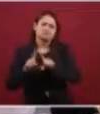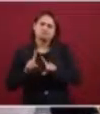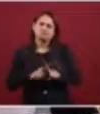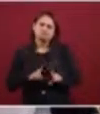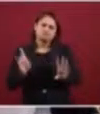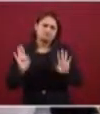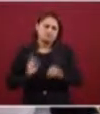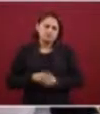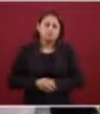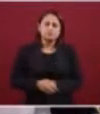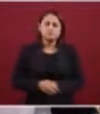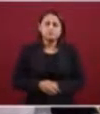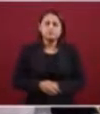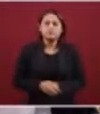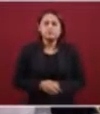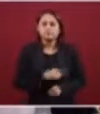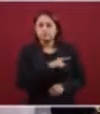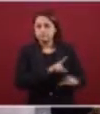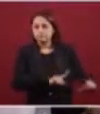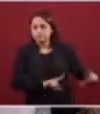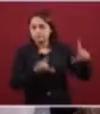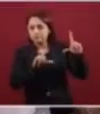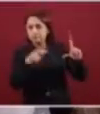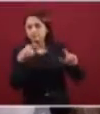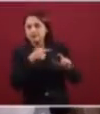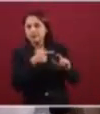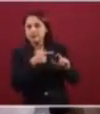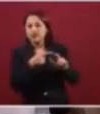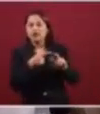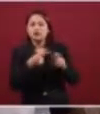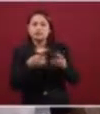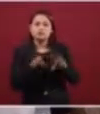Ahí está, el reajuste de personal. Bueno,